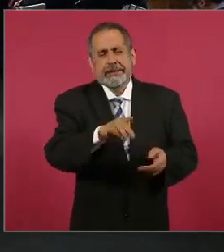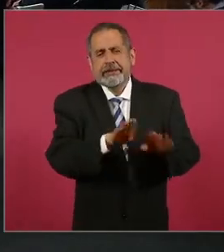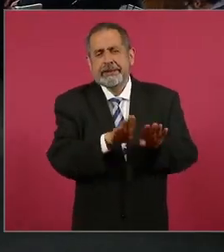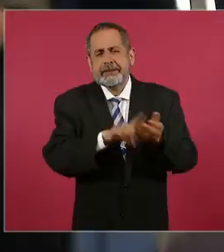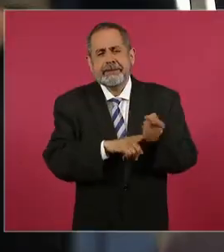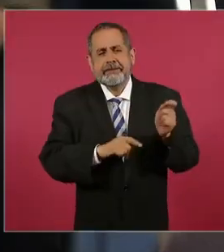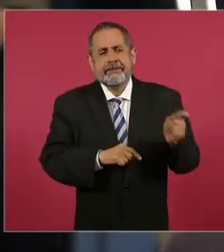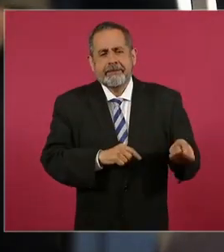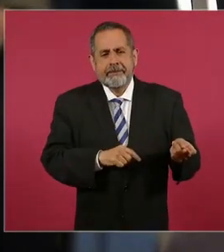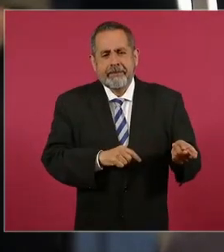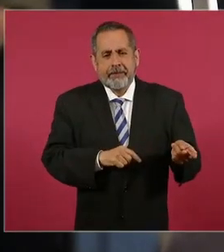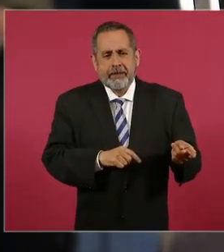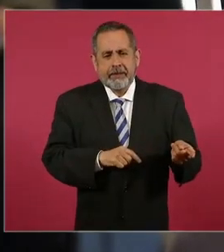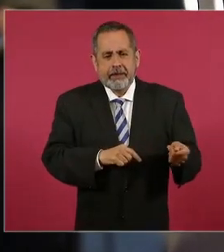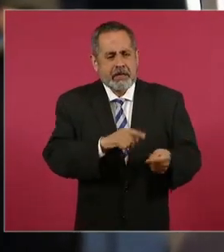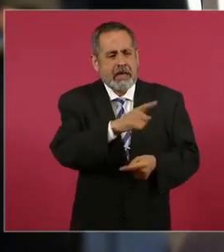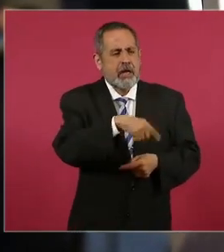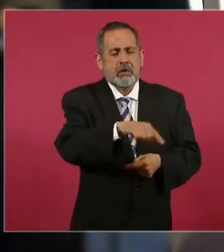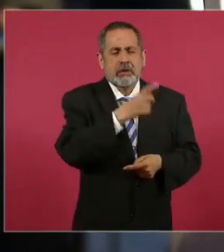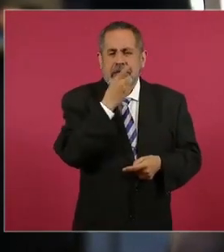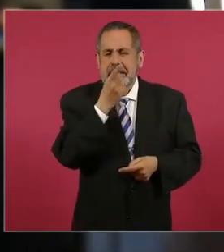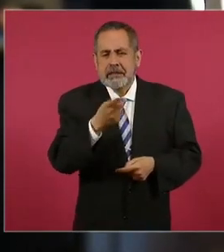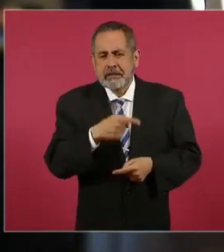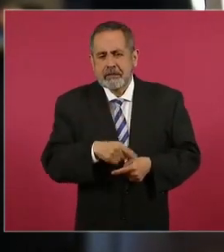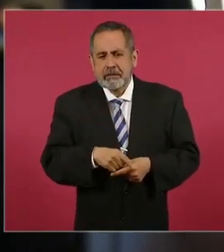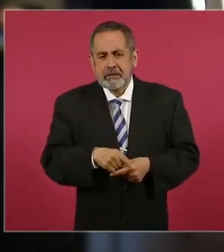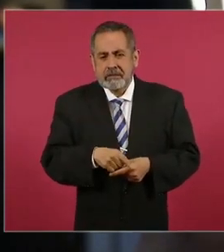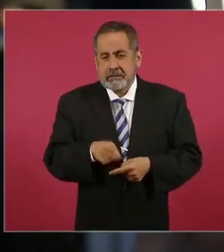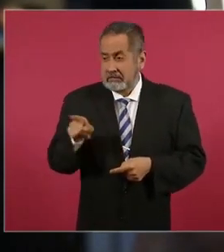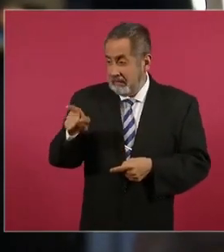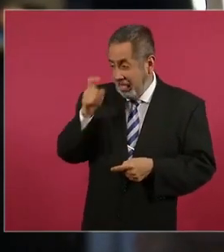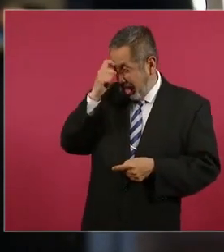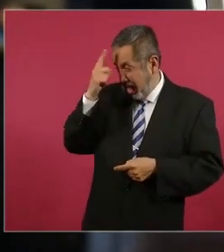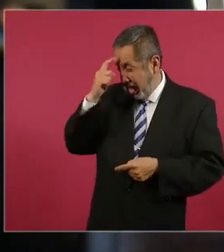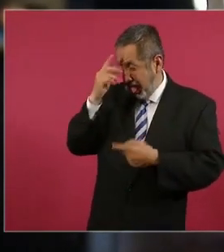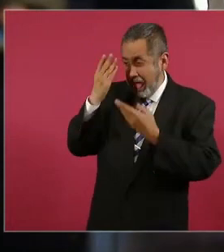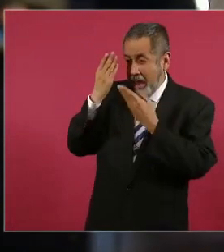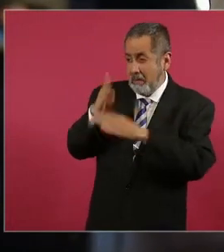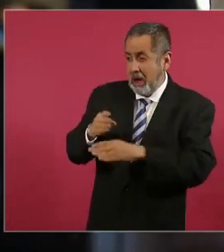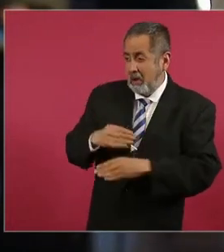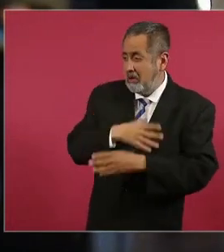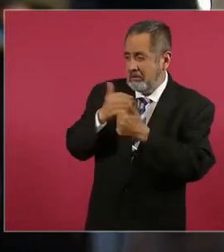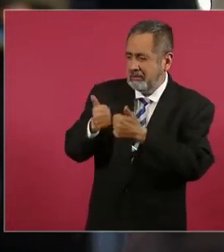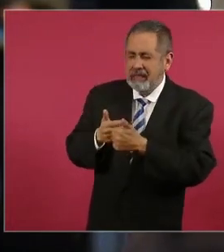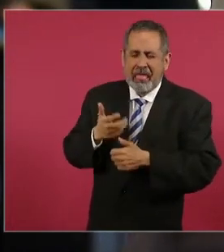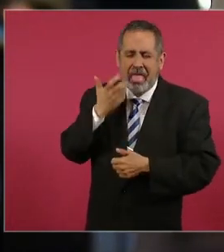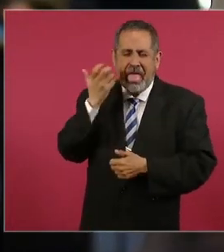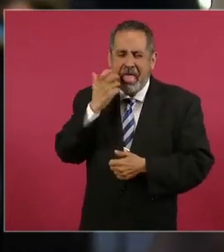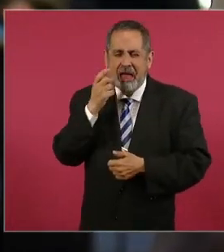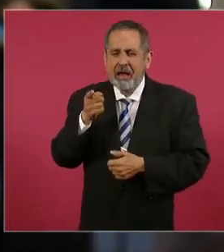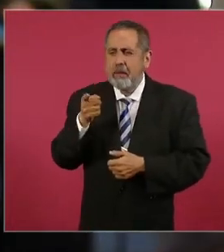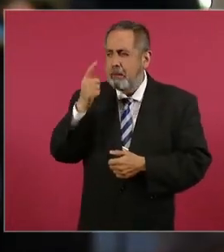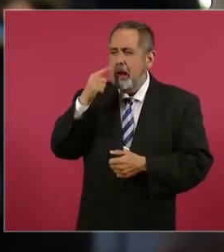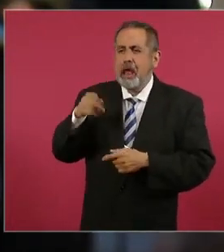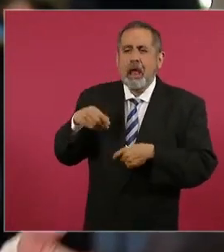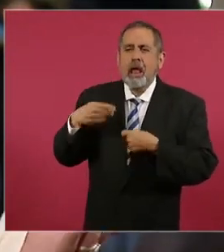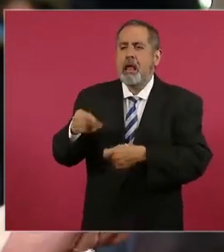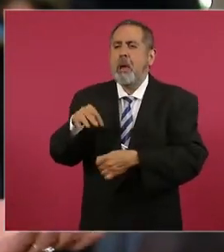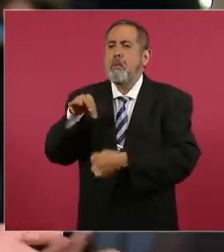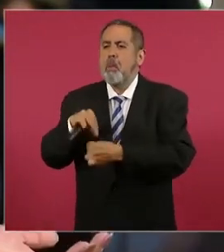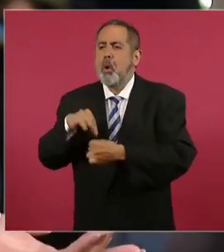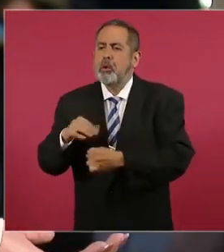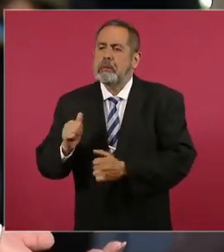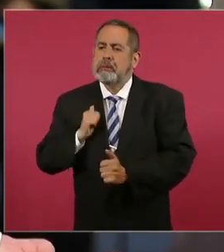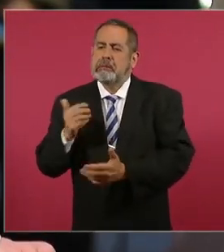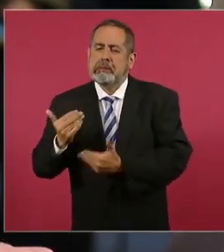que pues ellos mismos digan que esta creación del Banco de Bienestar pues fue para tener un voto cautivo? Como